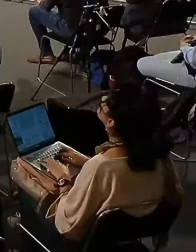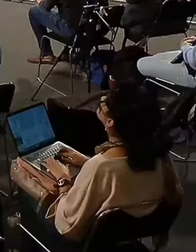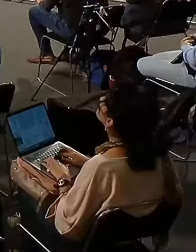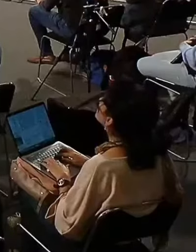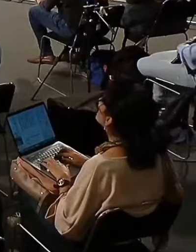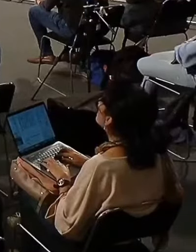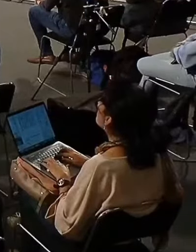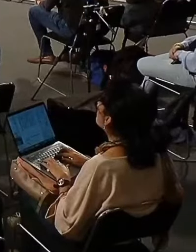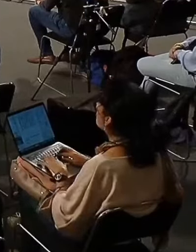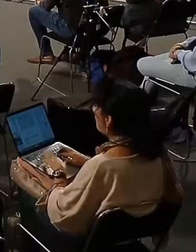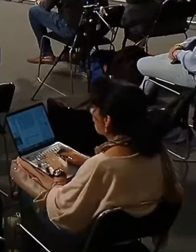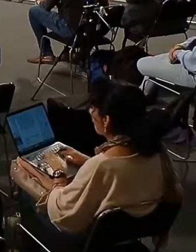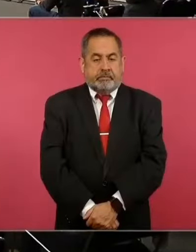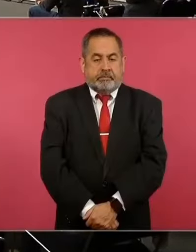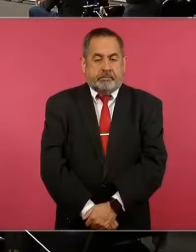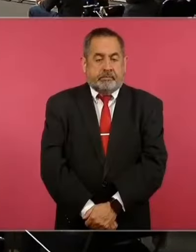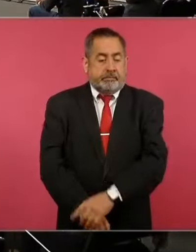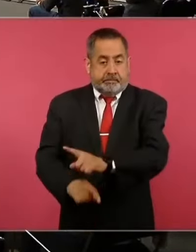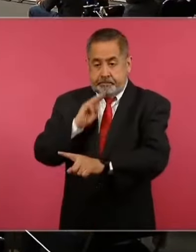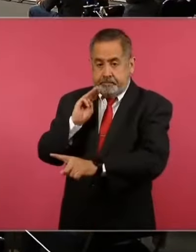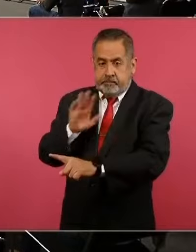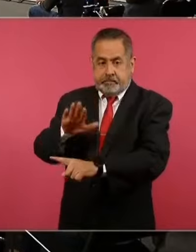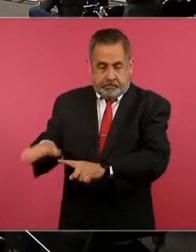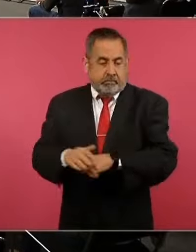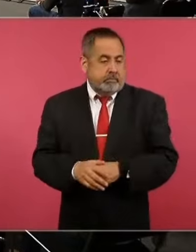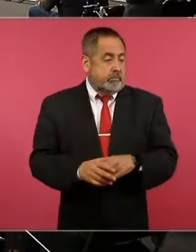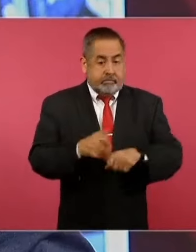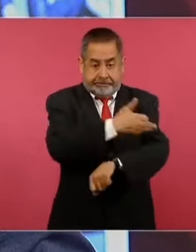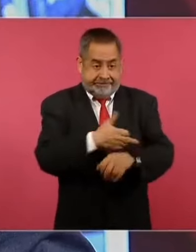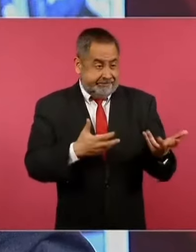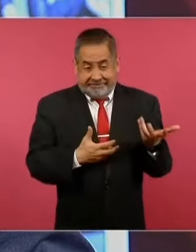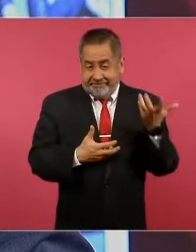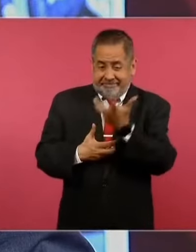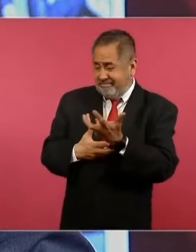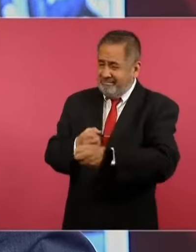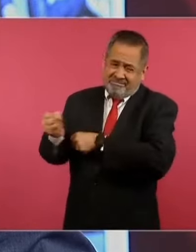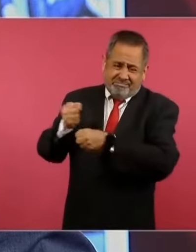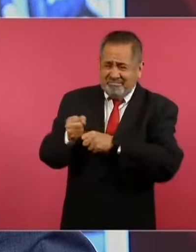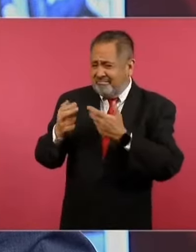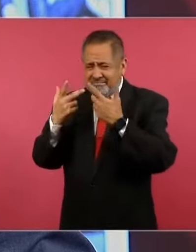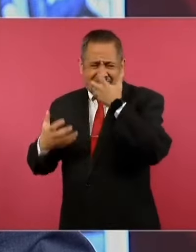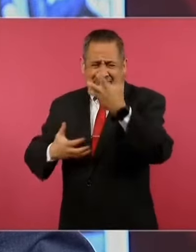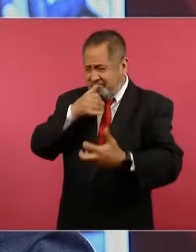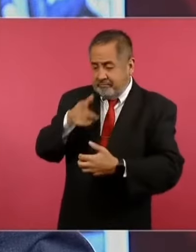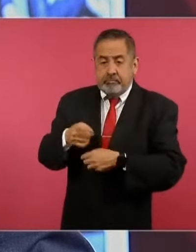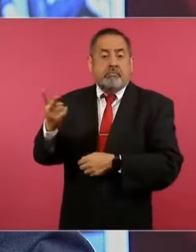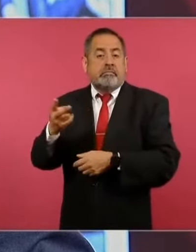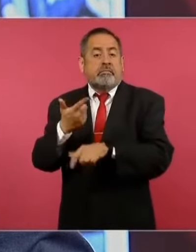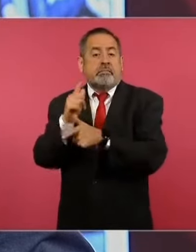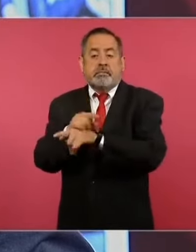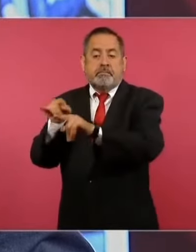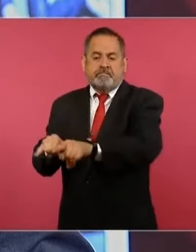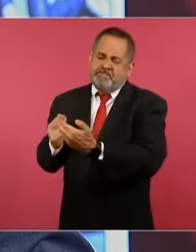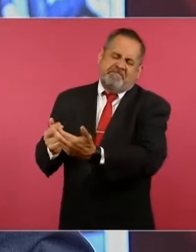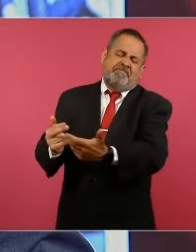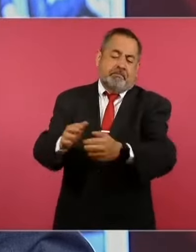de Camila. Además, vandalizaron 2 taxis locales que circulaban cerca del lugar de los hechos. A las 21 horas, la